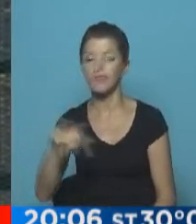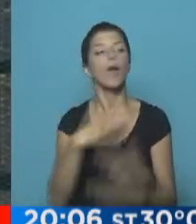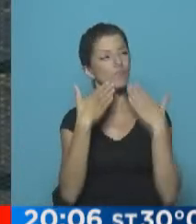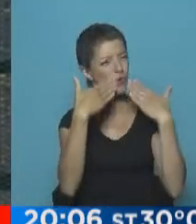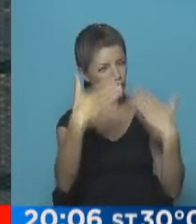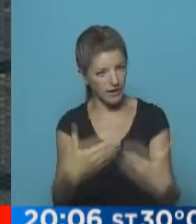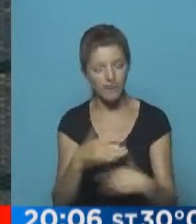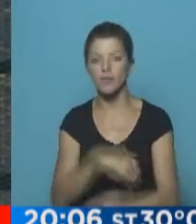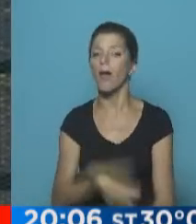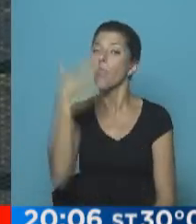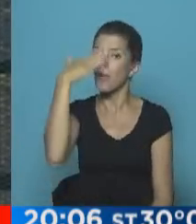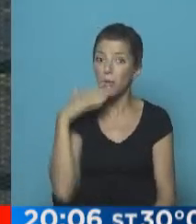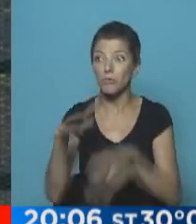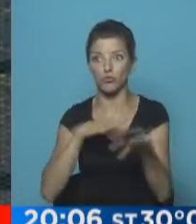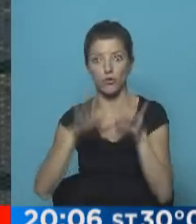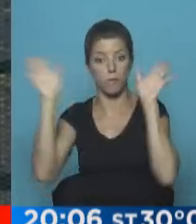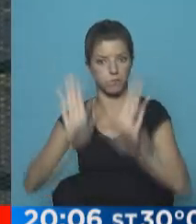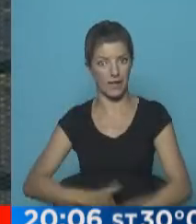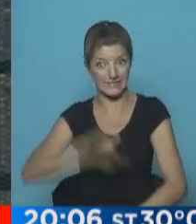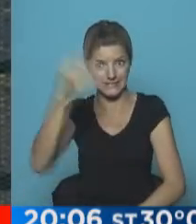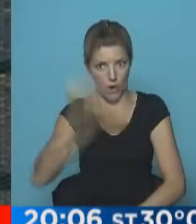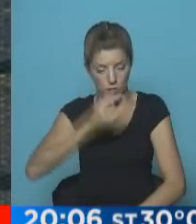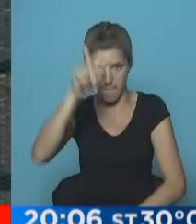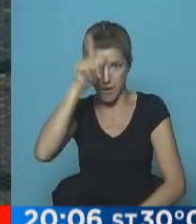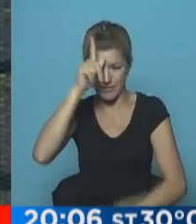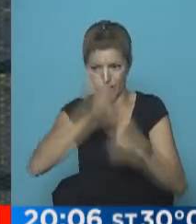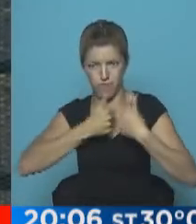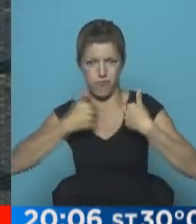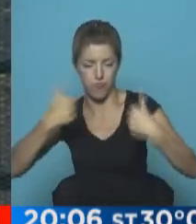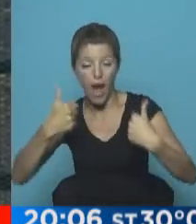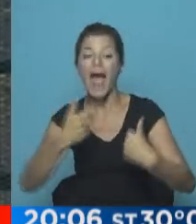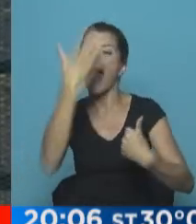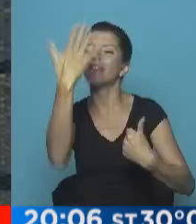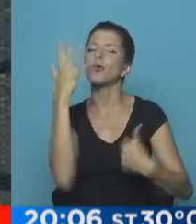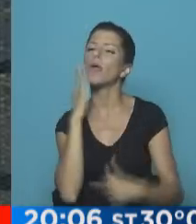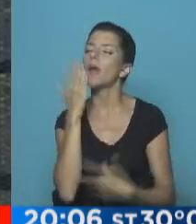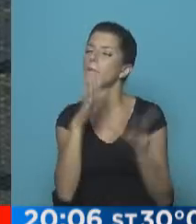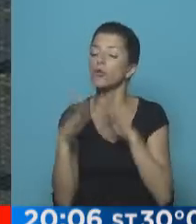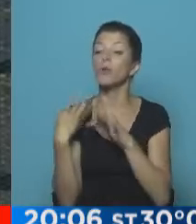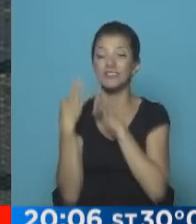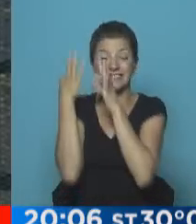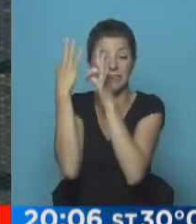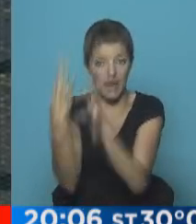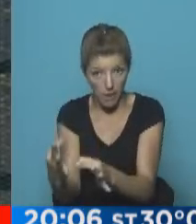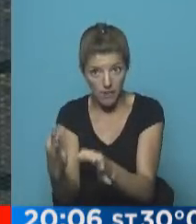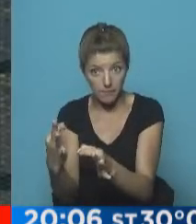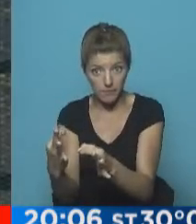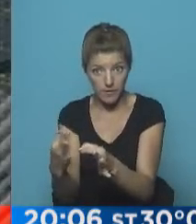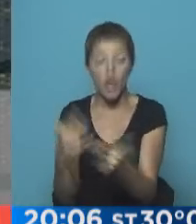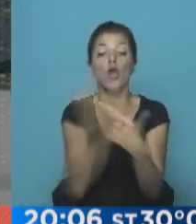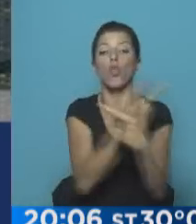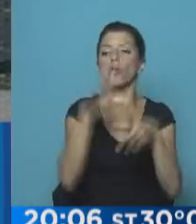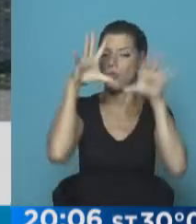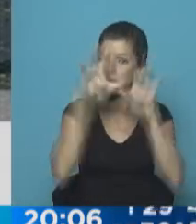impresionante operativo de seguridad, poco antes de las 5 de la tarde ingresaban aquí a los tribunales federales de Comodoro Py los últimos dos